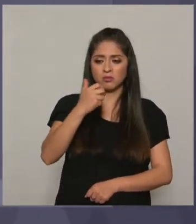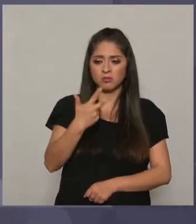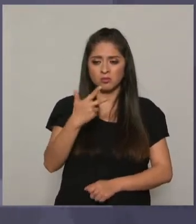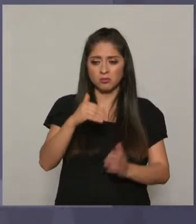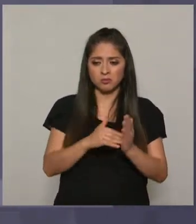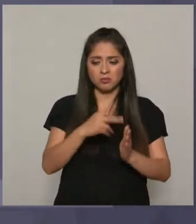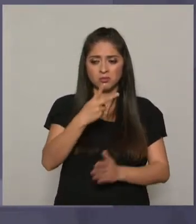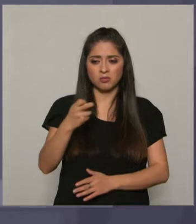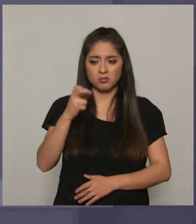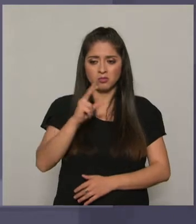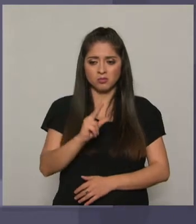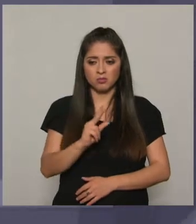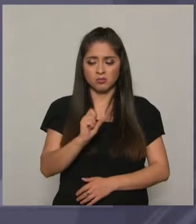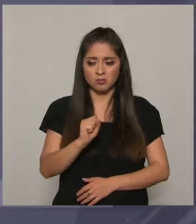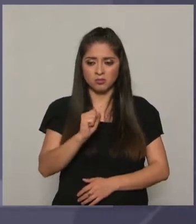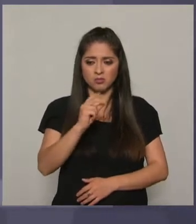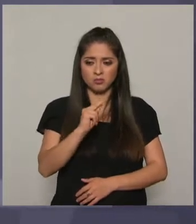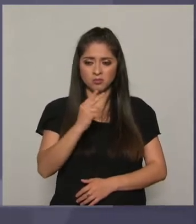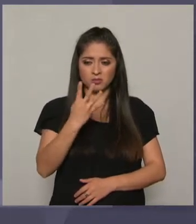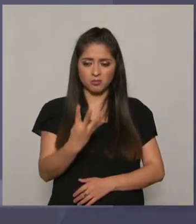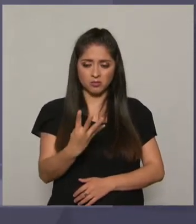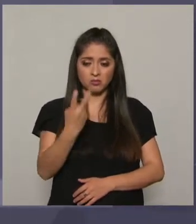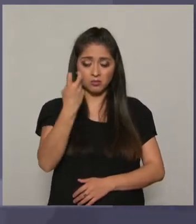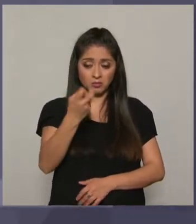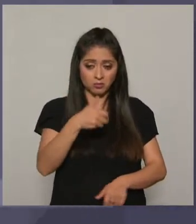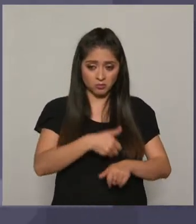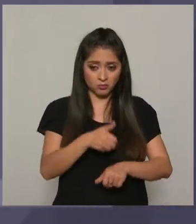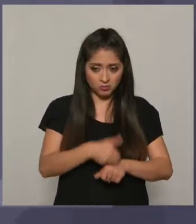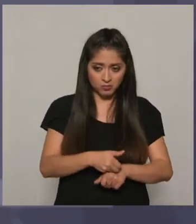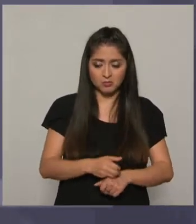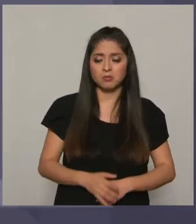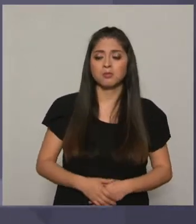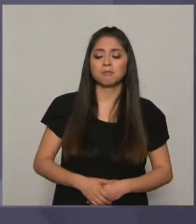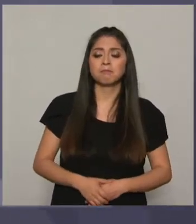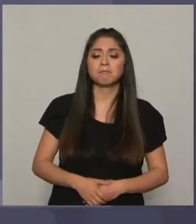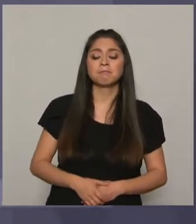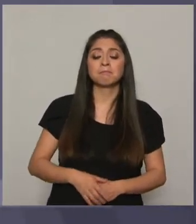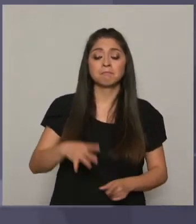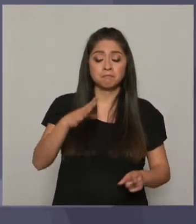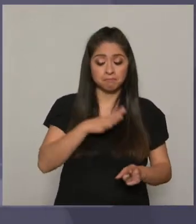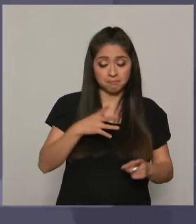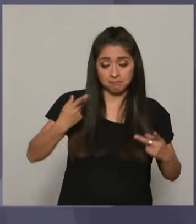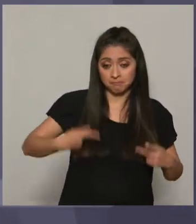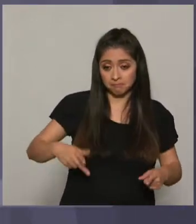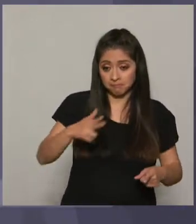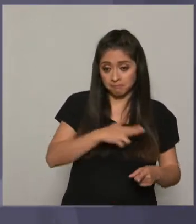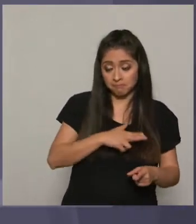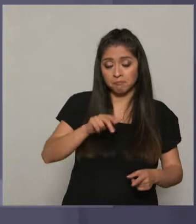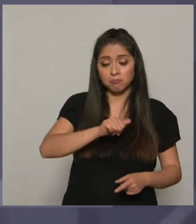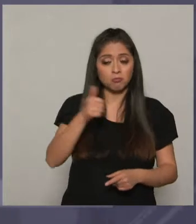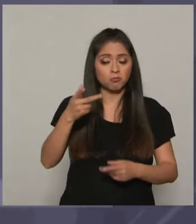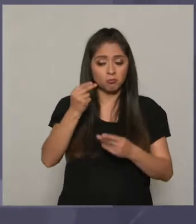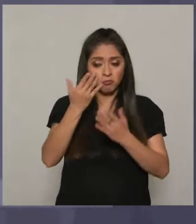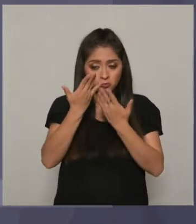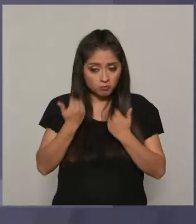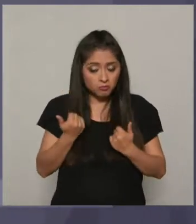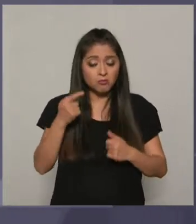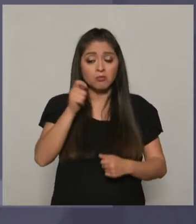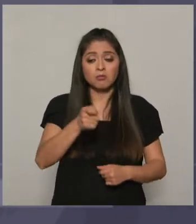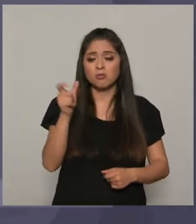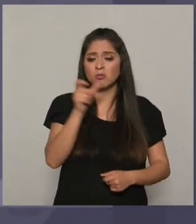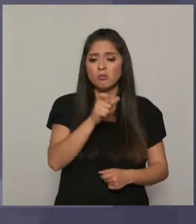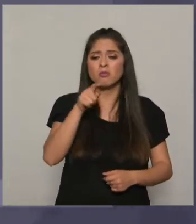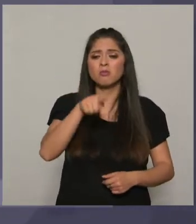268,284. Mire usted, aquí tiene ya las cifras, sin lesionados y con lesionados. Luego, cuando es atropellado alguien,